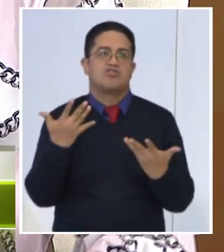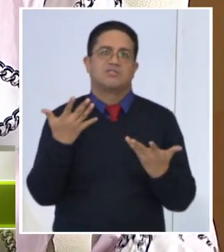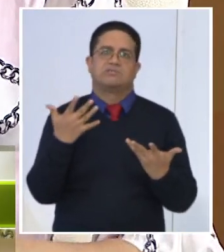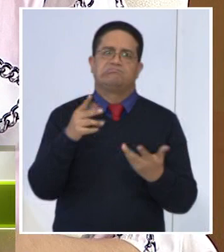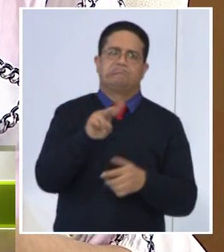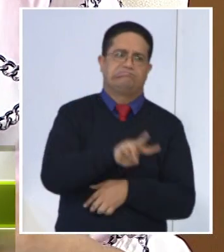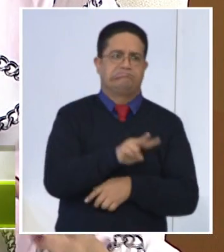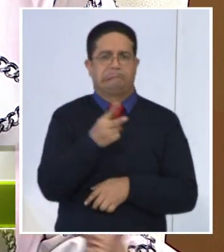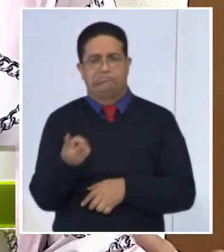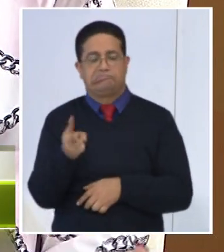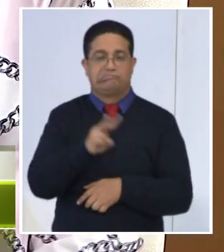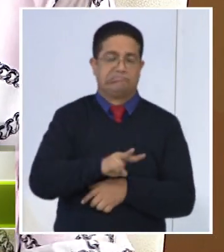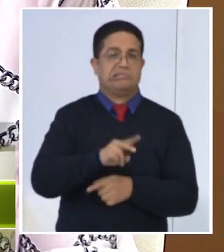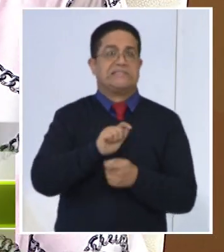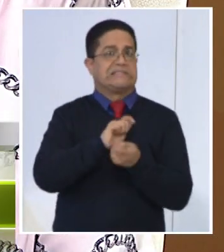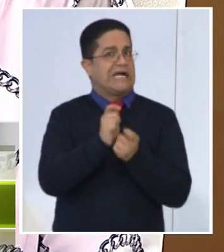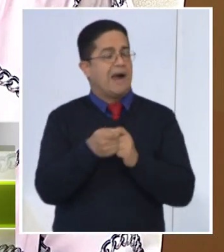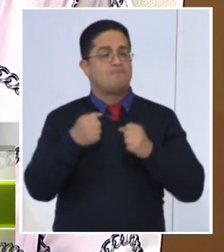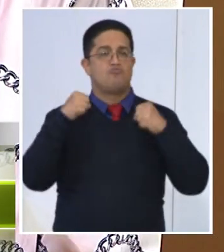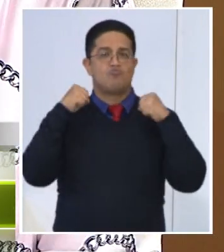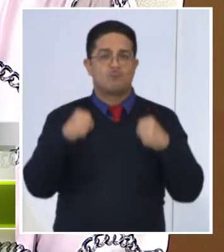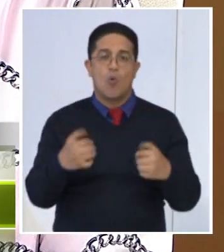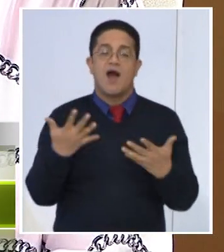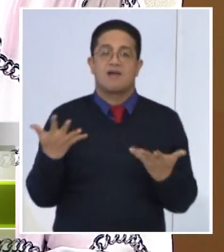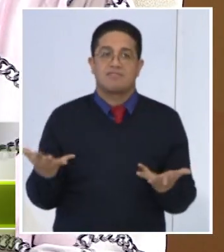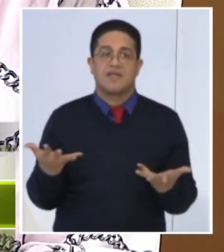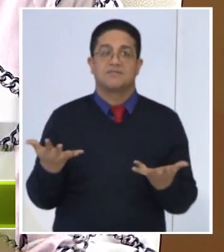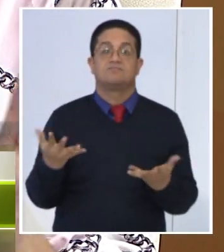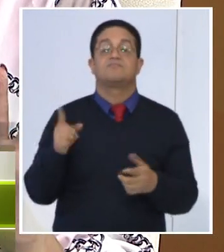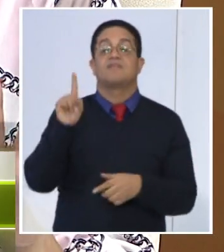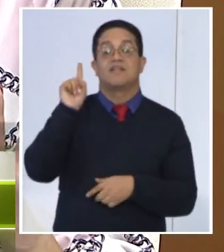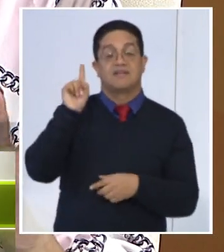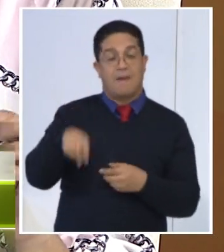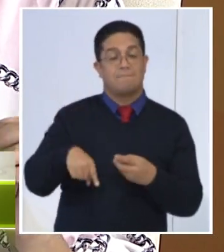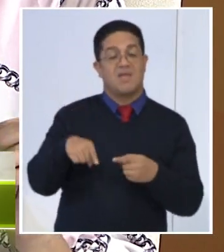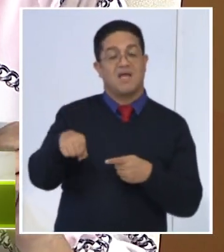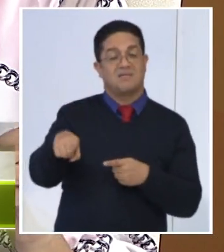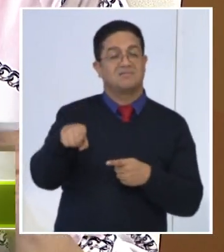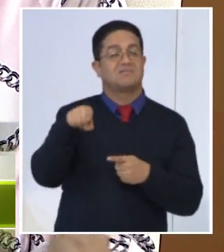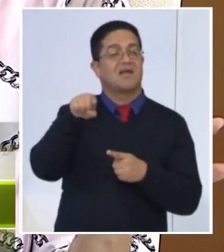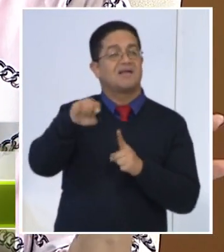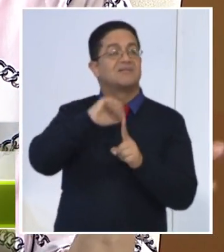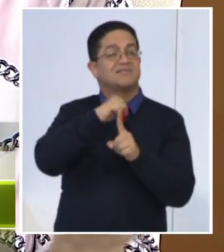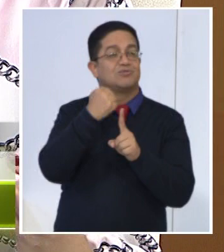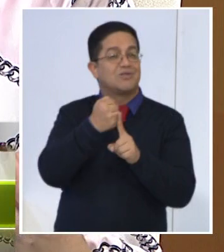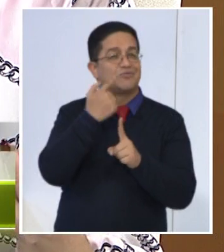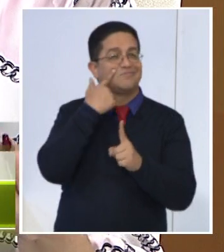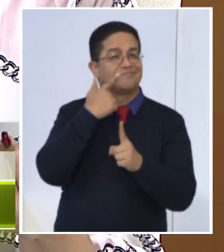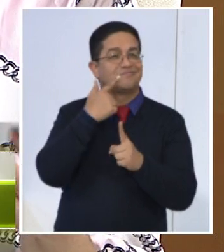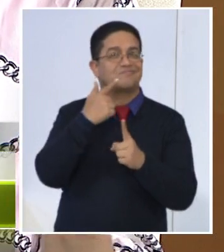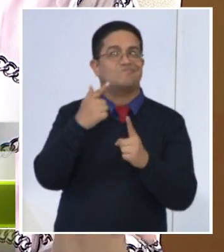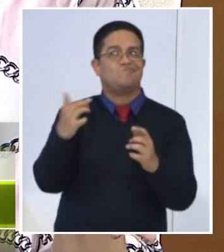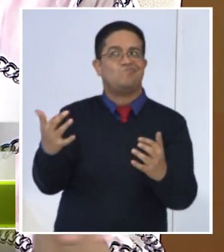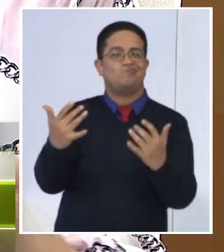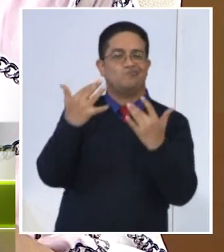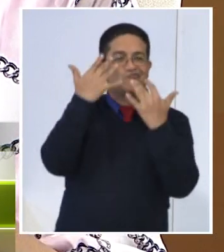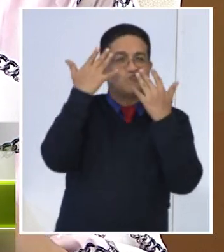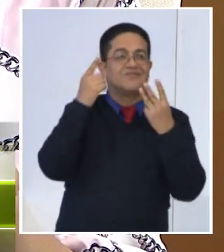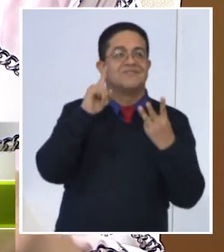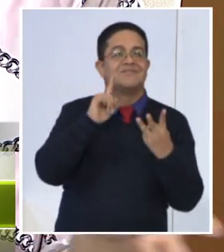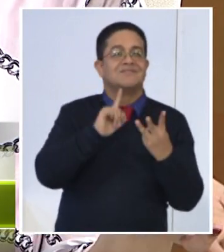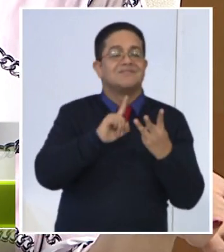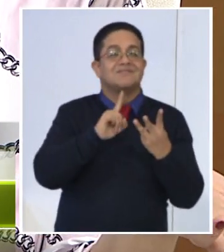calurosa. Entonces vamos teniendo cambios bruscos de temperaturas y también estos fenómenos de cambios, y como lo decíamos al